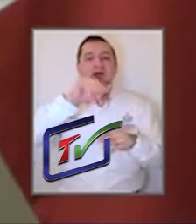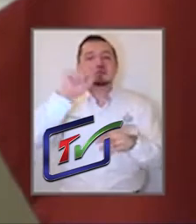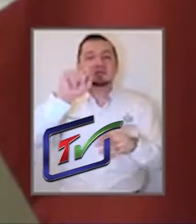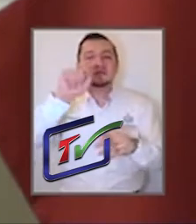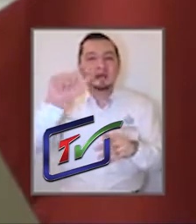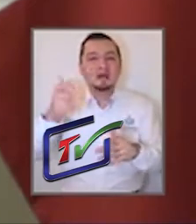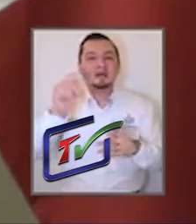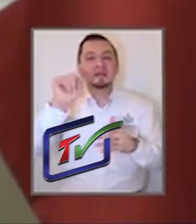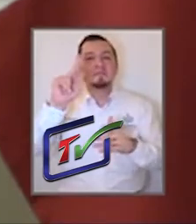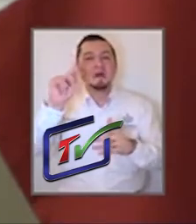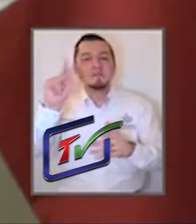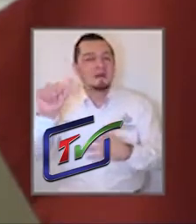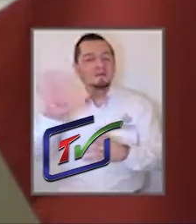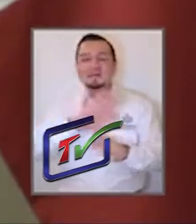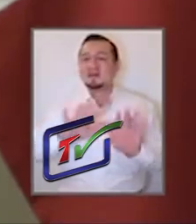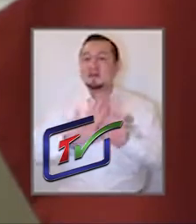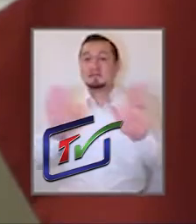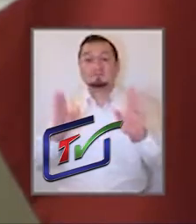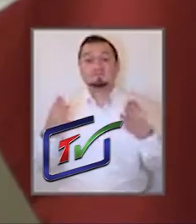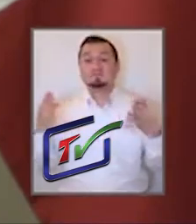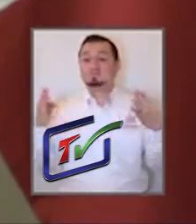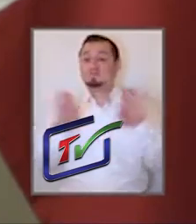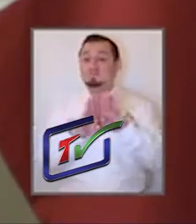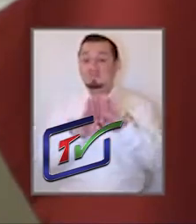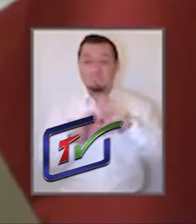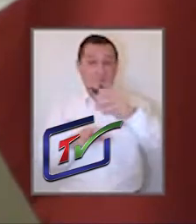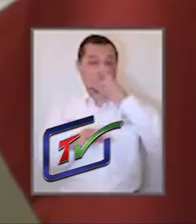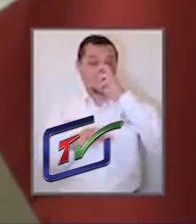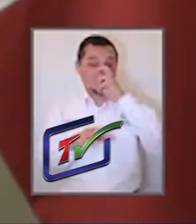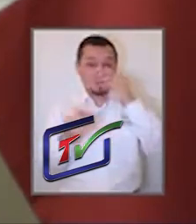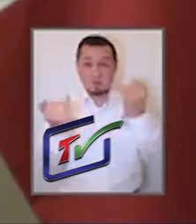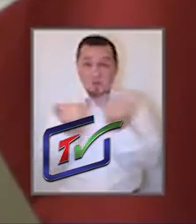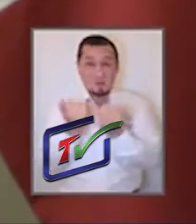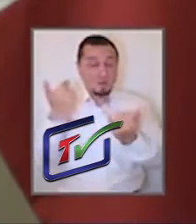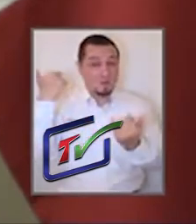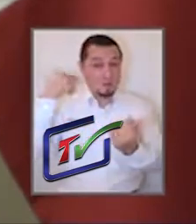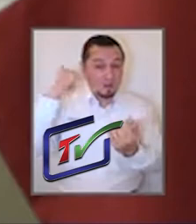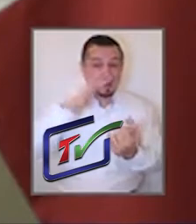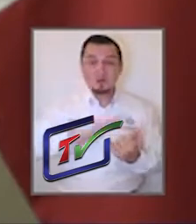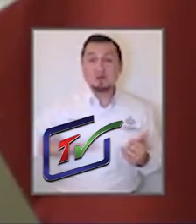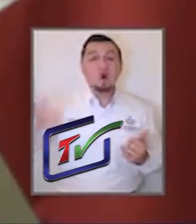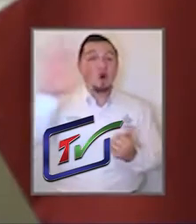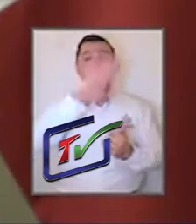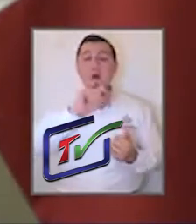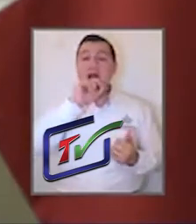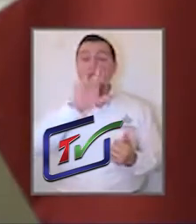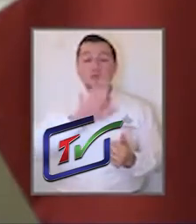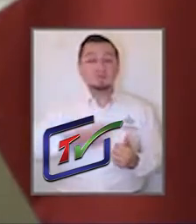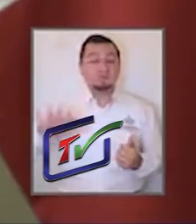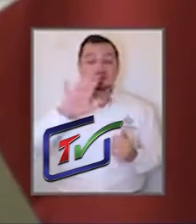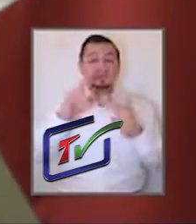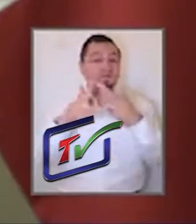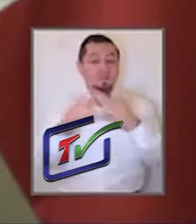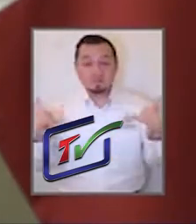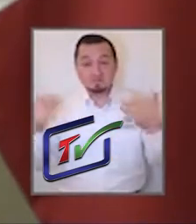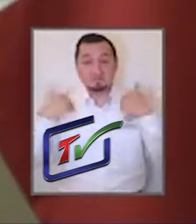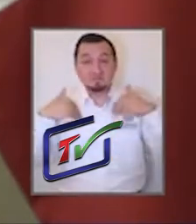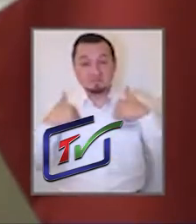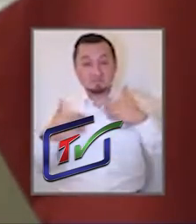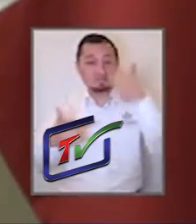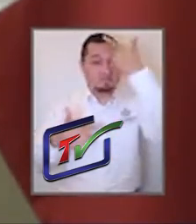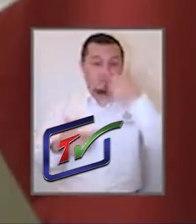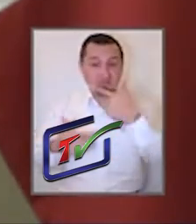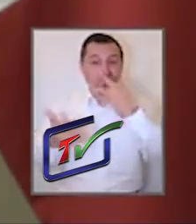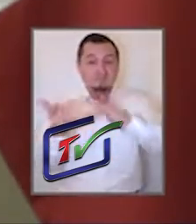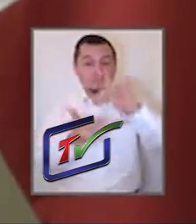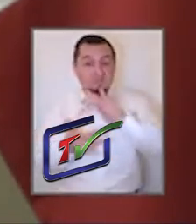Tequila, Mazamitla, Tapalpa. En esos municipios aplicarán las mismas medidas que en Guadalajara. No hay actividad los fines de semana y no